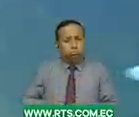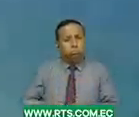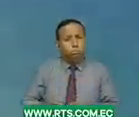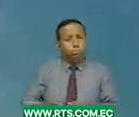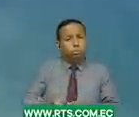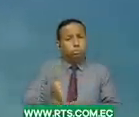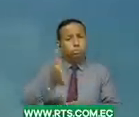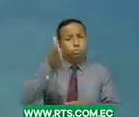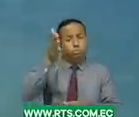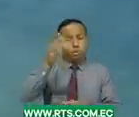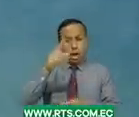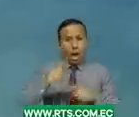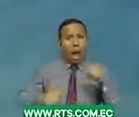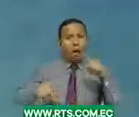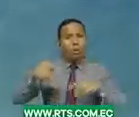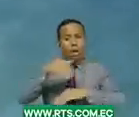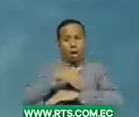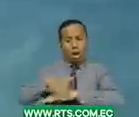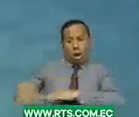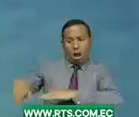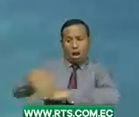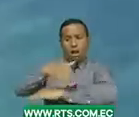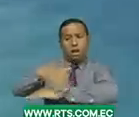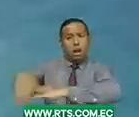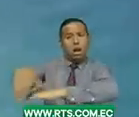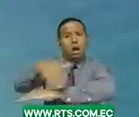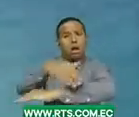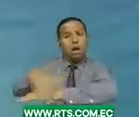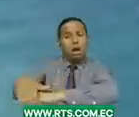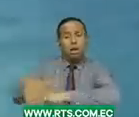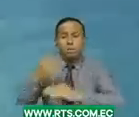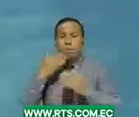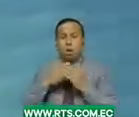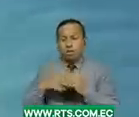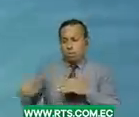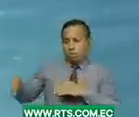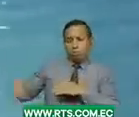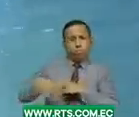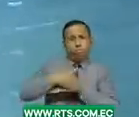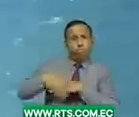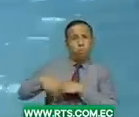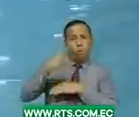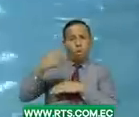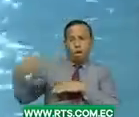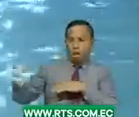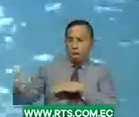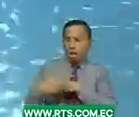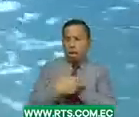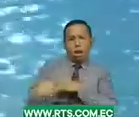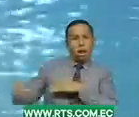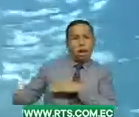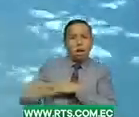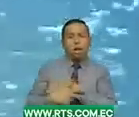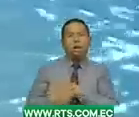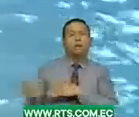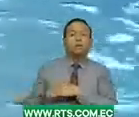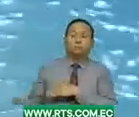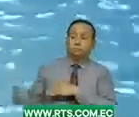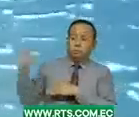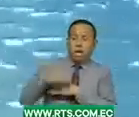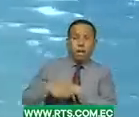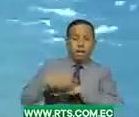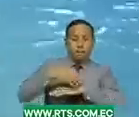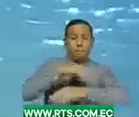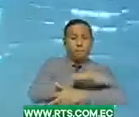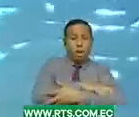tramos que están inundados. En este punto, por ejemplo, esta calle es una sola vía que justamente Juan Montalvo viene hacia el malecón.